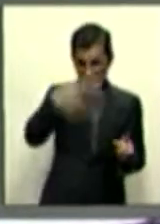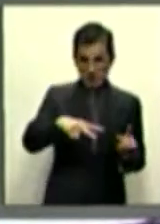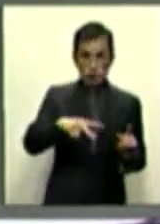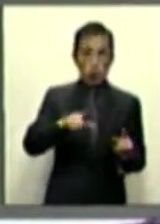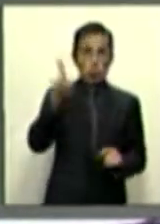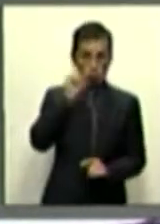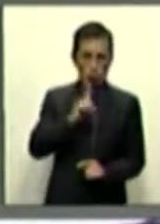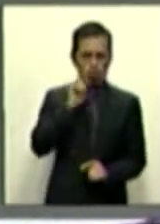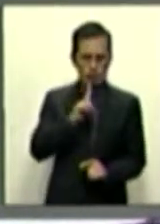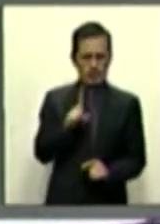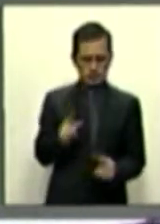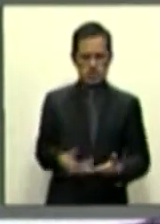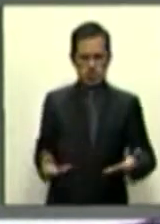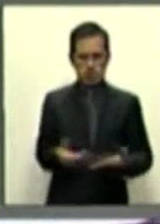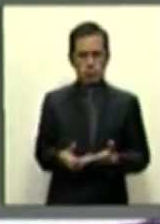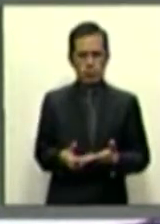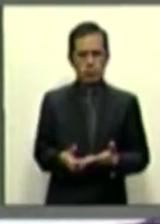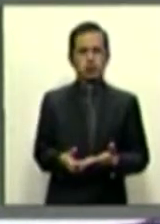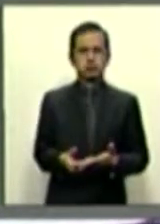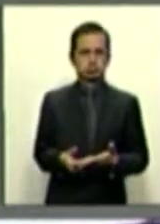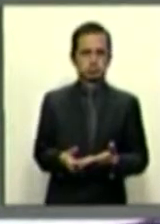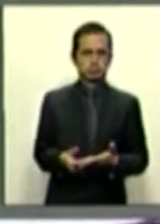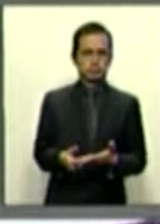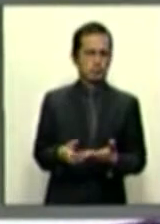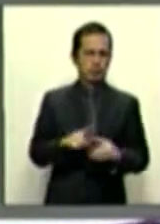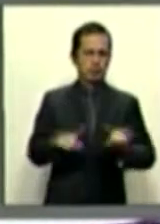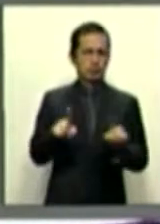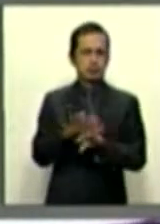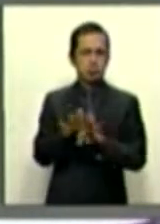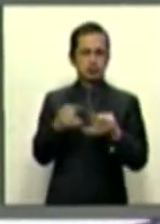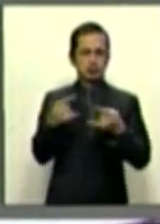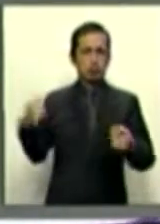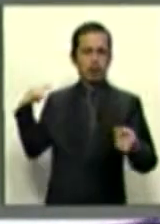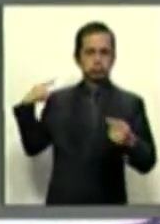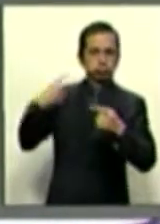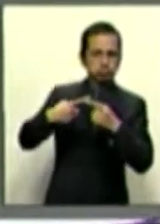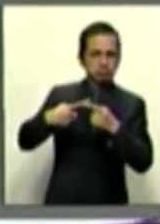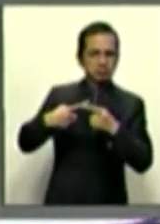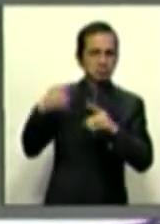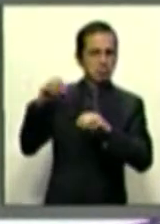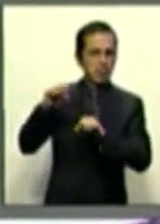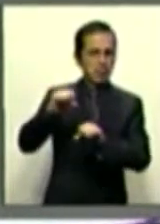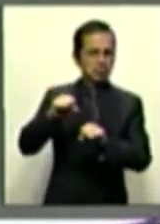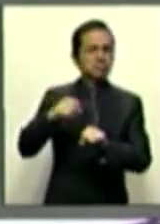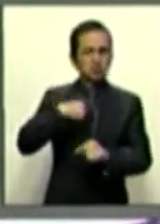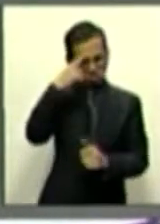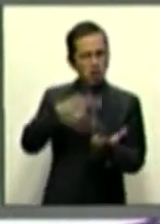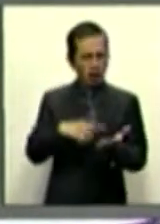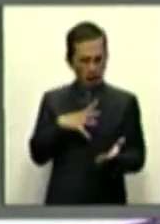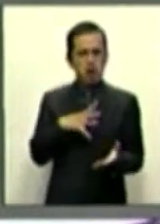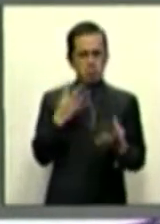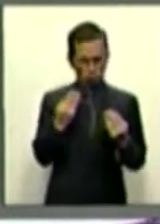día, frente a lo que ha sido su historia, tenemos mucho que festejar. Sí hay mucho que